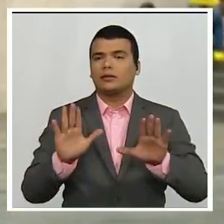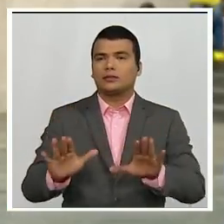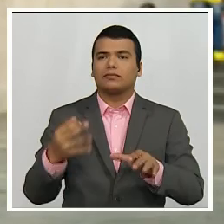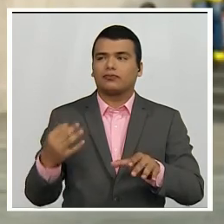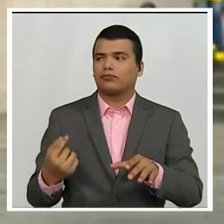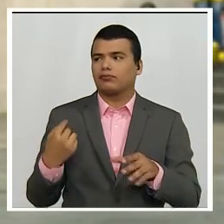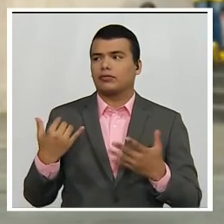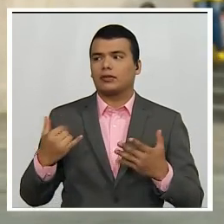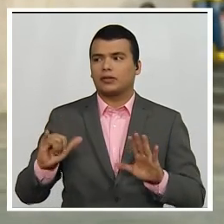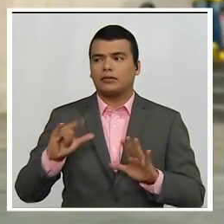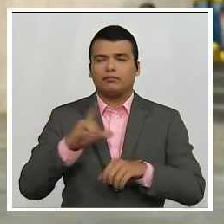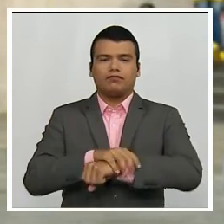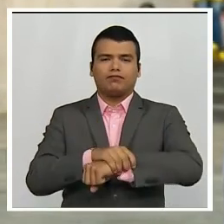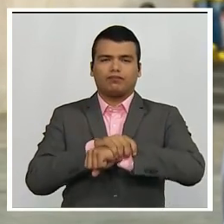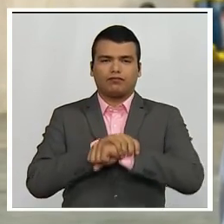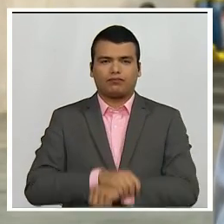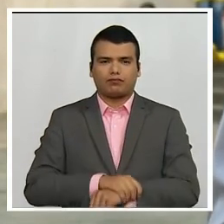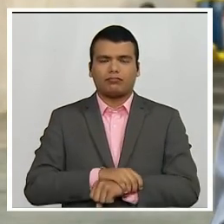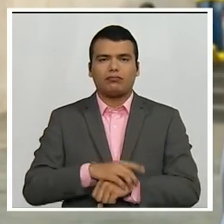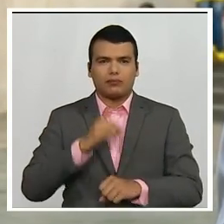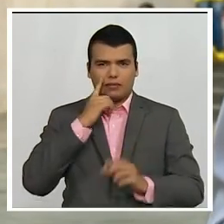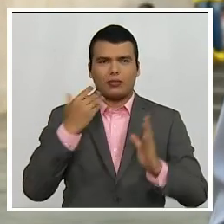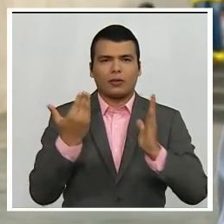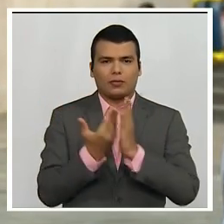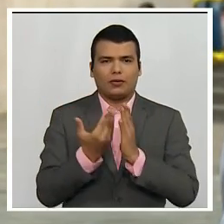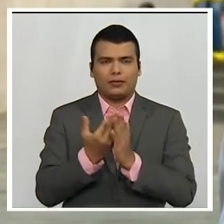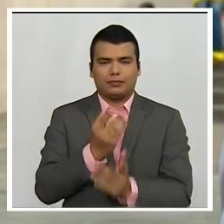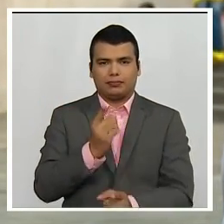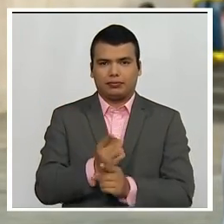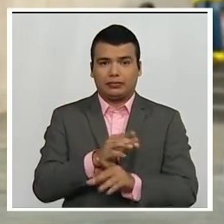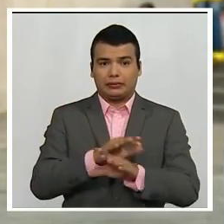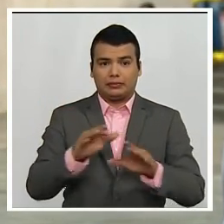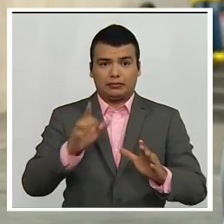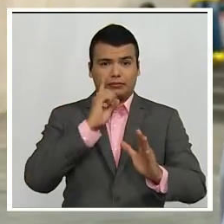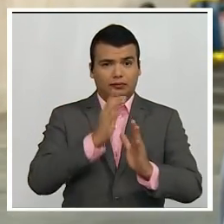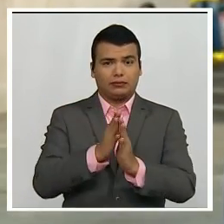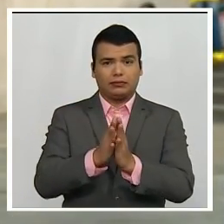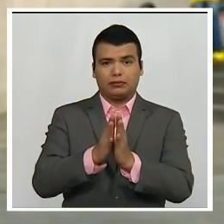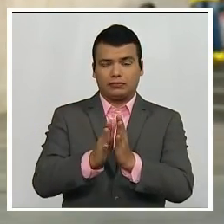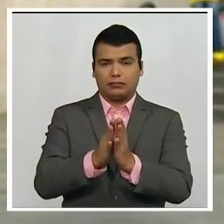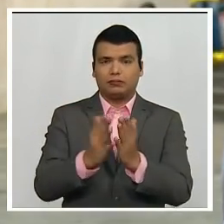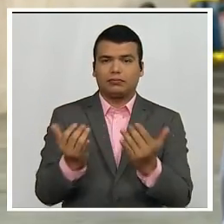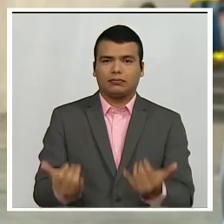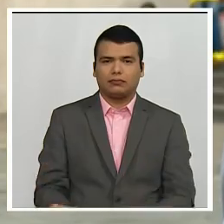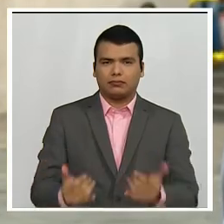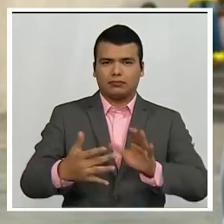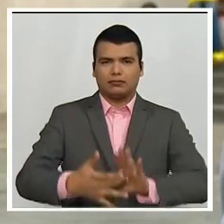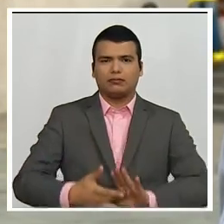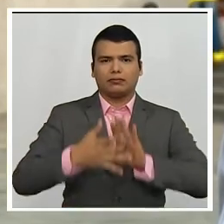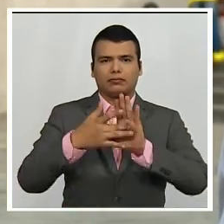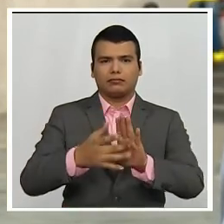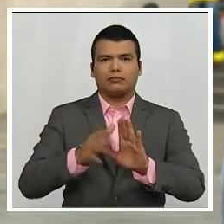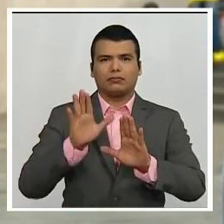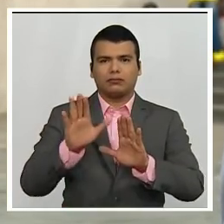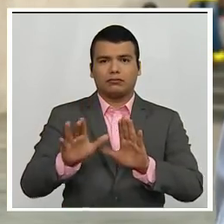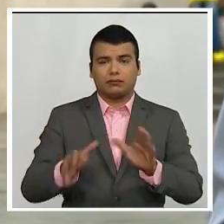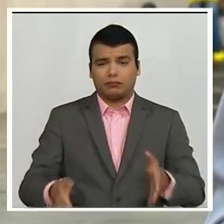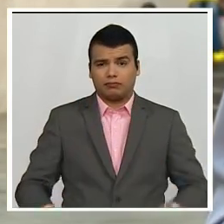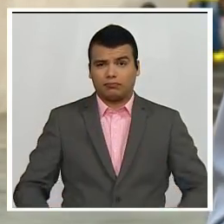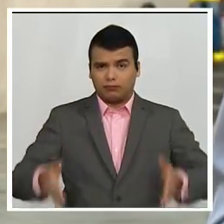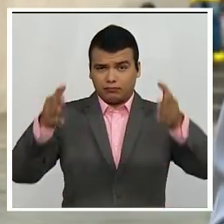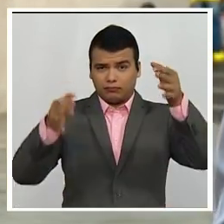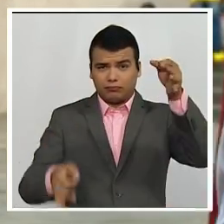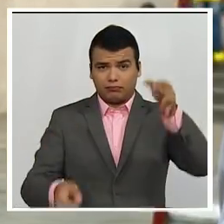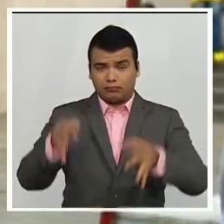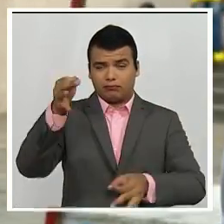produjo esta captura con los resultados anteriormente mencionados en la información que transmitimos desde el palacio de justicia